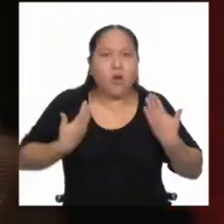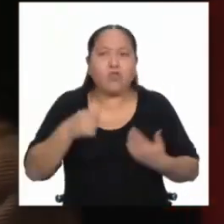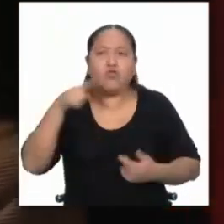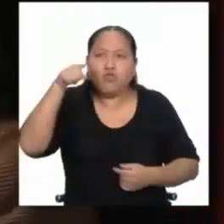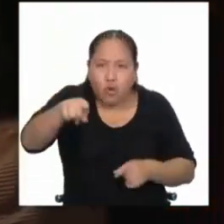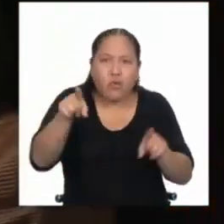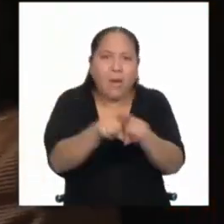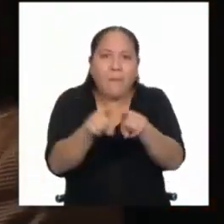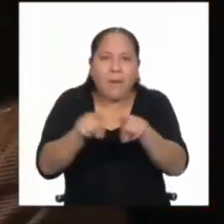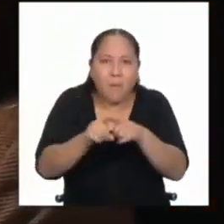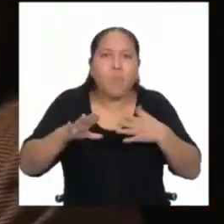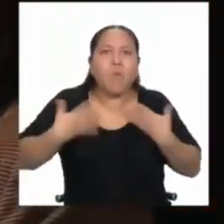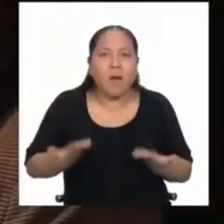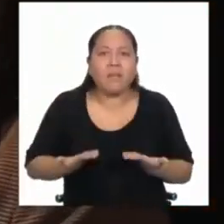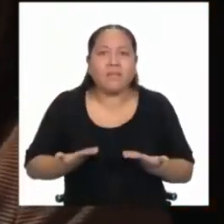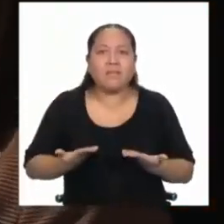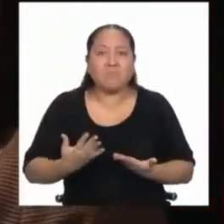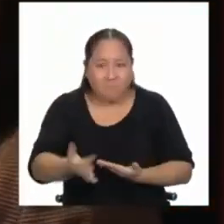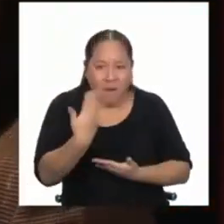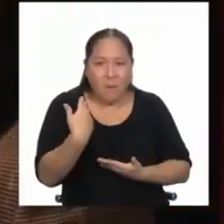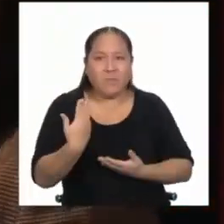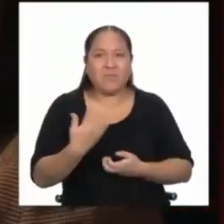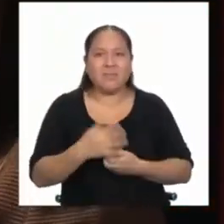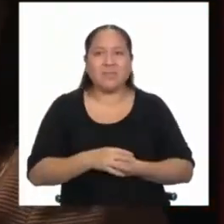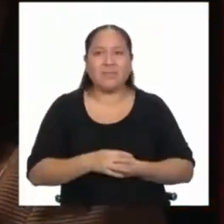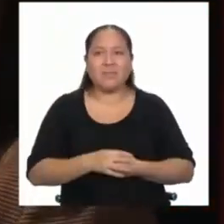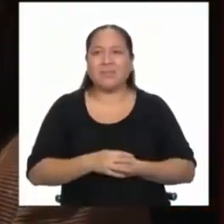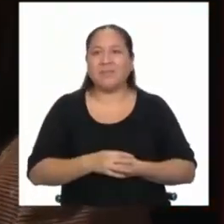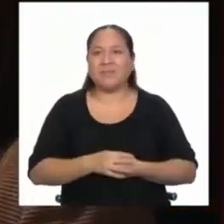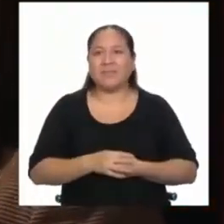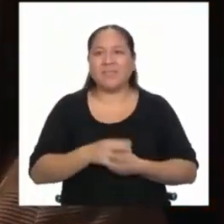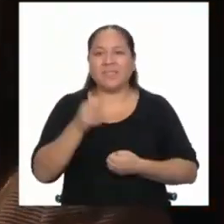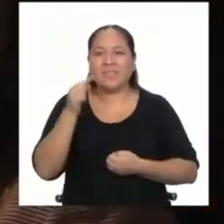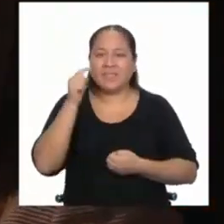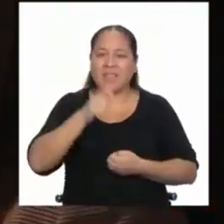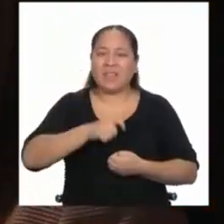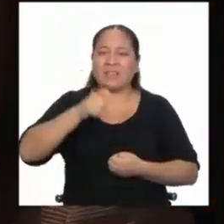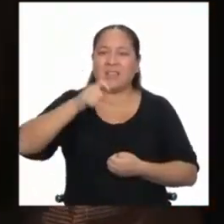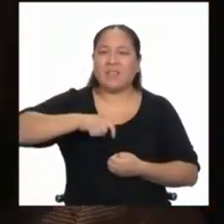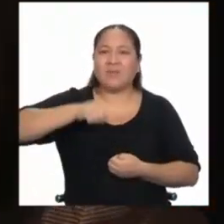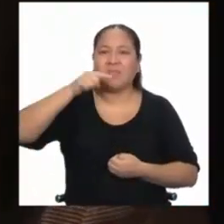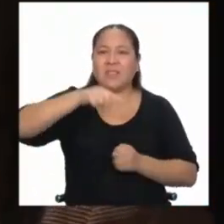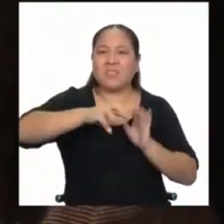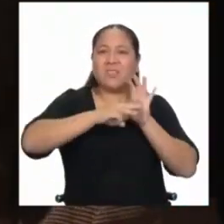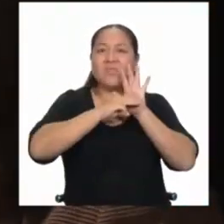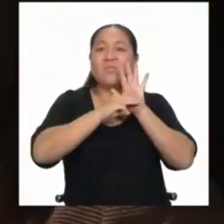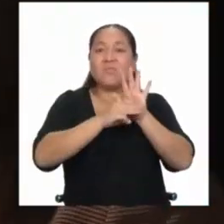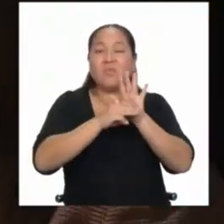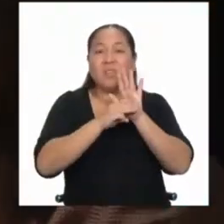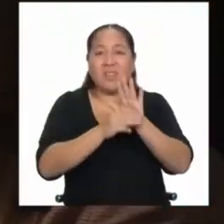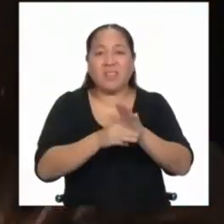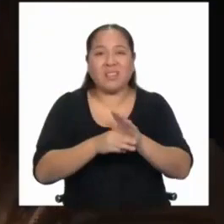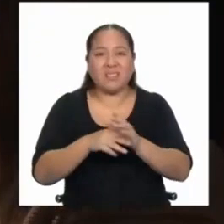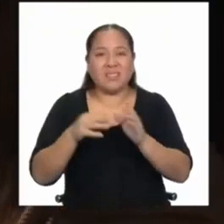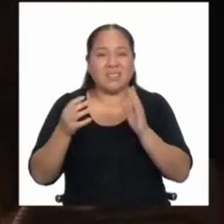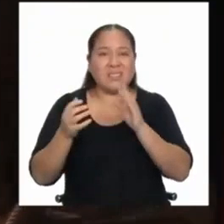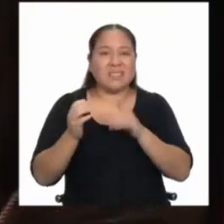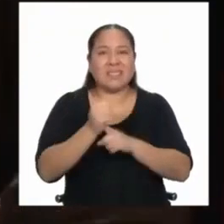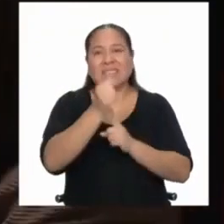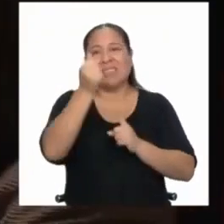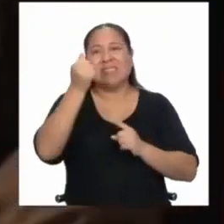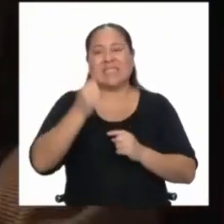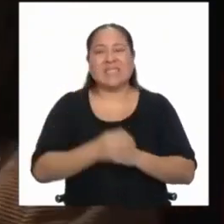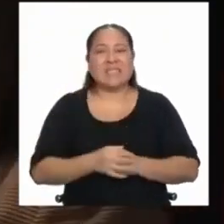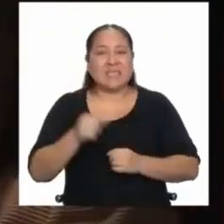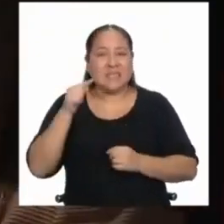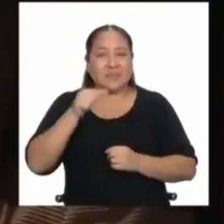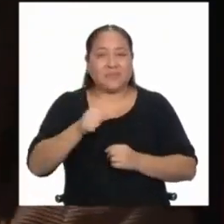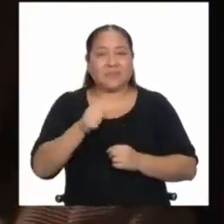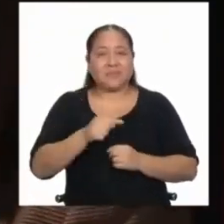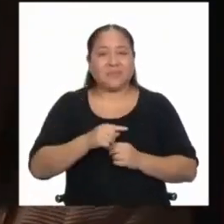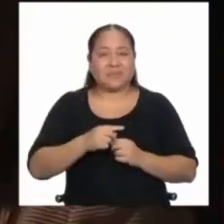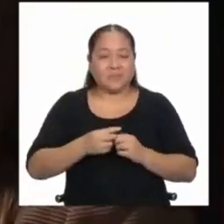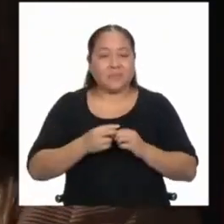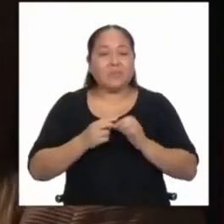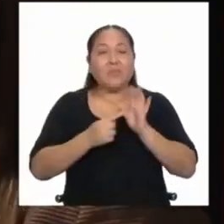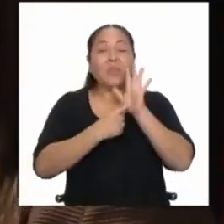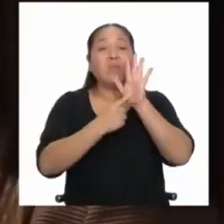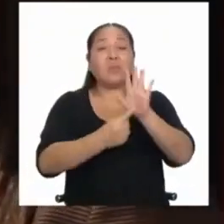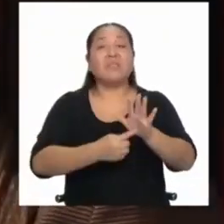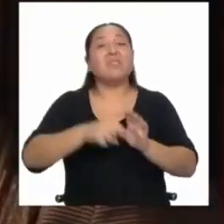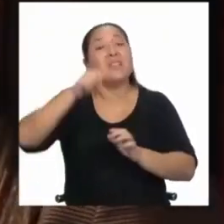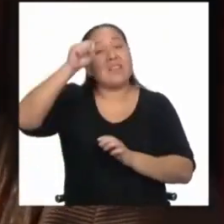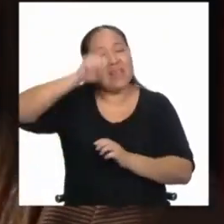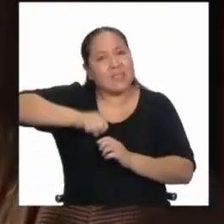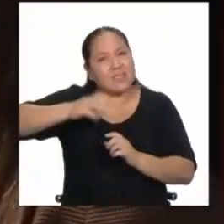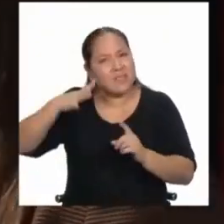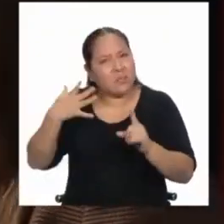también puedes. A veces necesitamos esos referentes, esos modelos de éxito, que simplemente te dan esa luz de que sí se puede